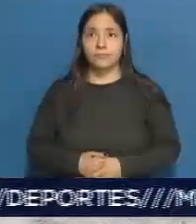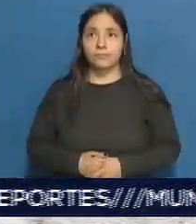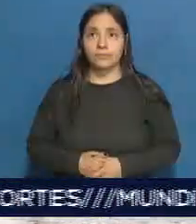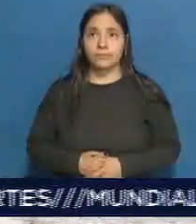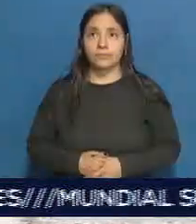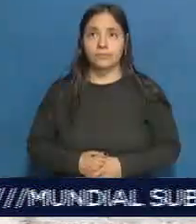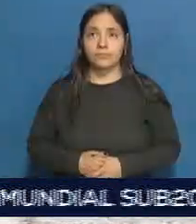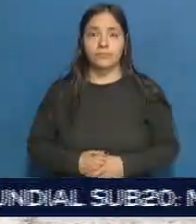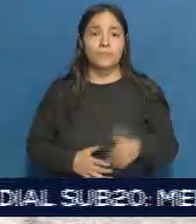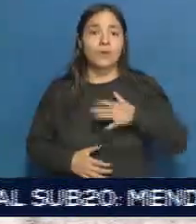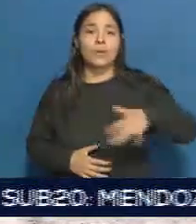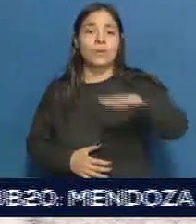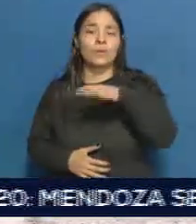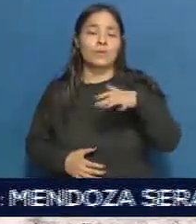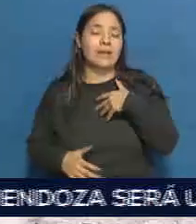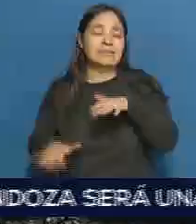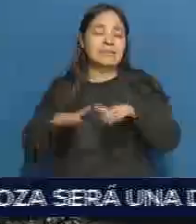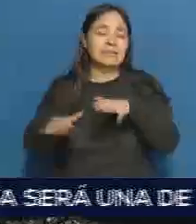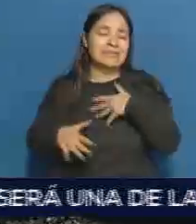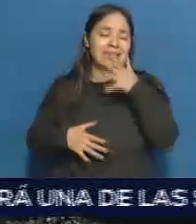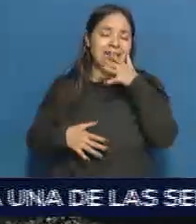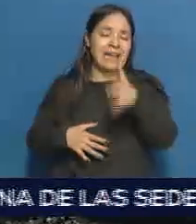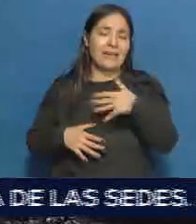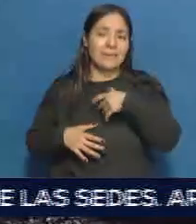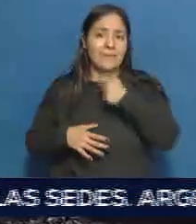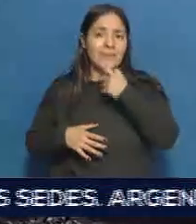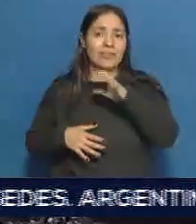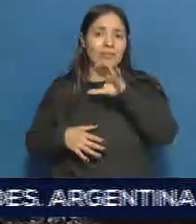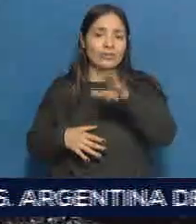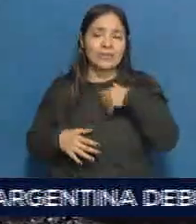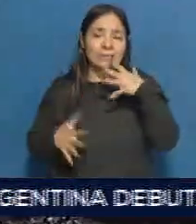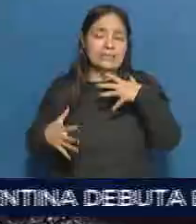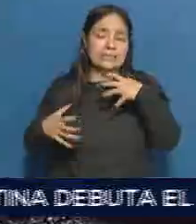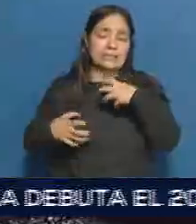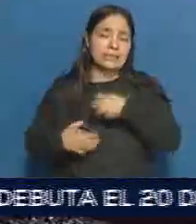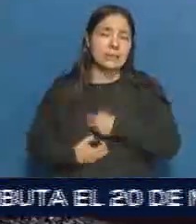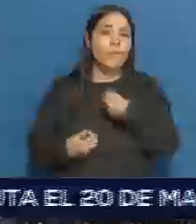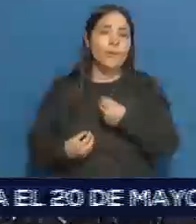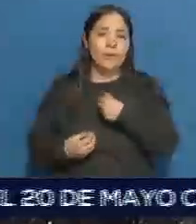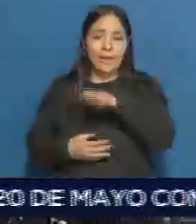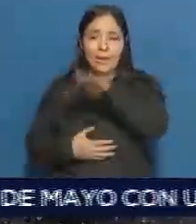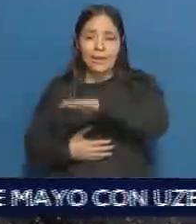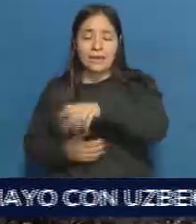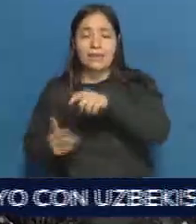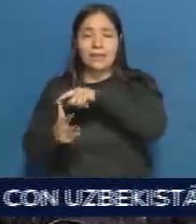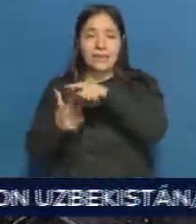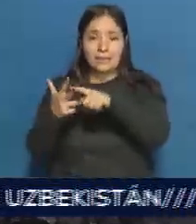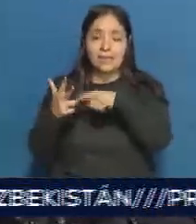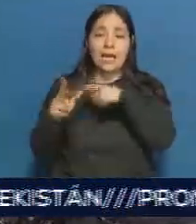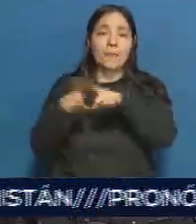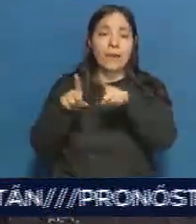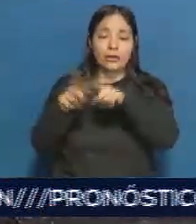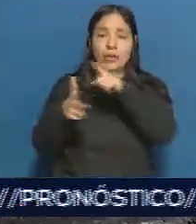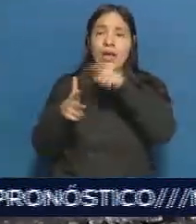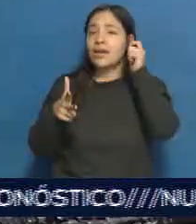el conmocionante hecho que mantiene en vilo a la provincia de Mendoza por el que tres hermanitos de siete nueve y Trece años